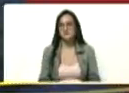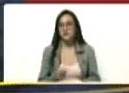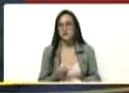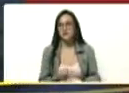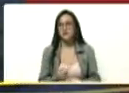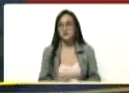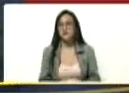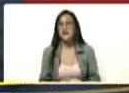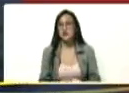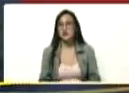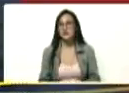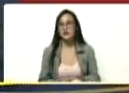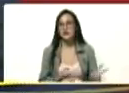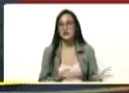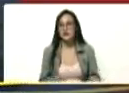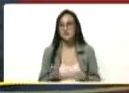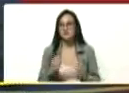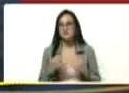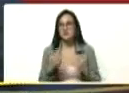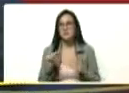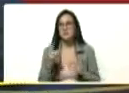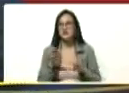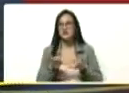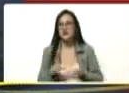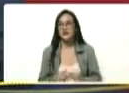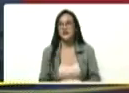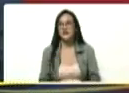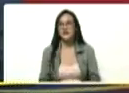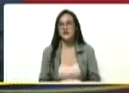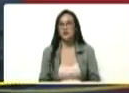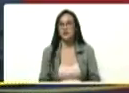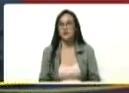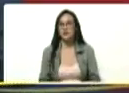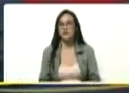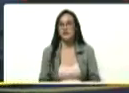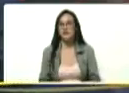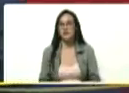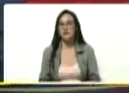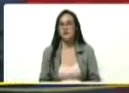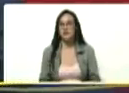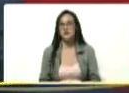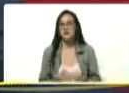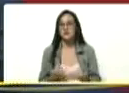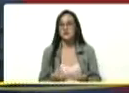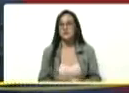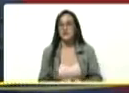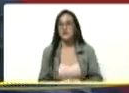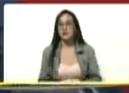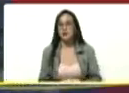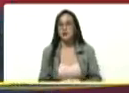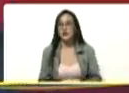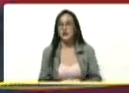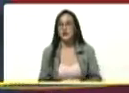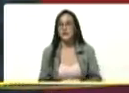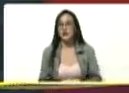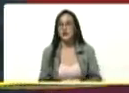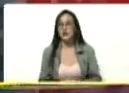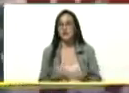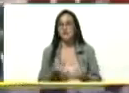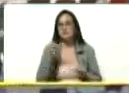compañero Miguel Díaz-Canel Bermúdez, primer secretario del Comité Central del Partido Comunista de Cuba y presidente de la República, a hacer uso de la